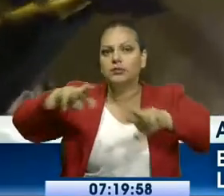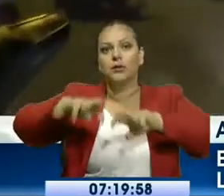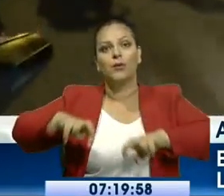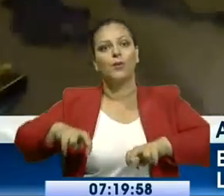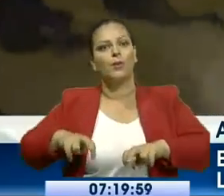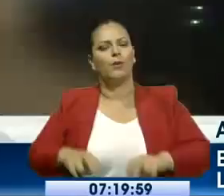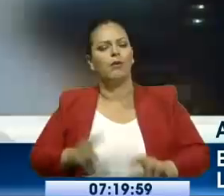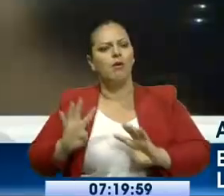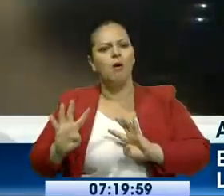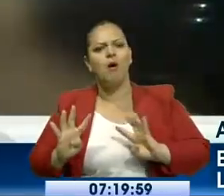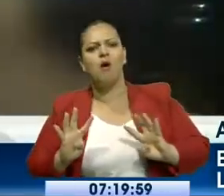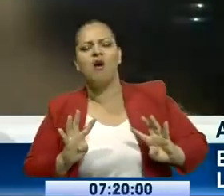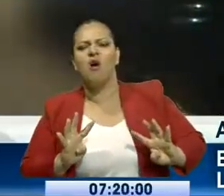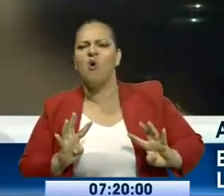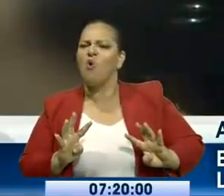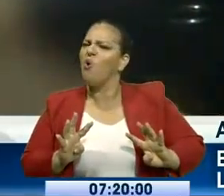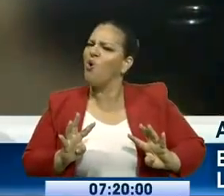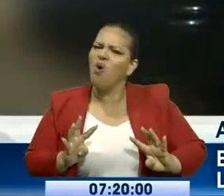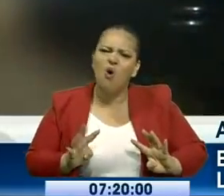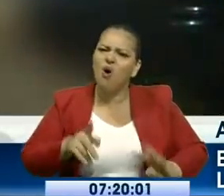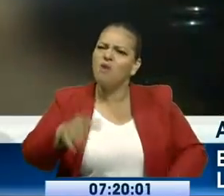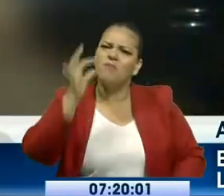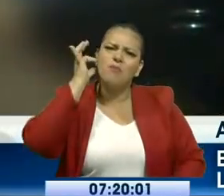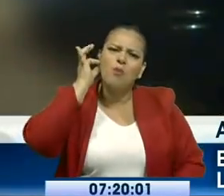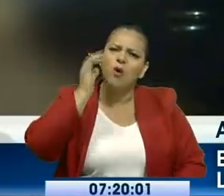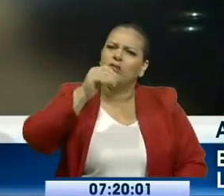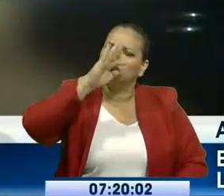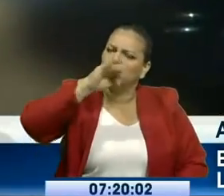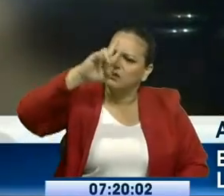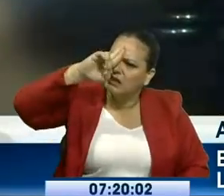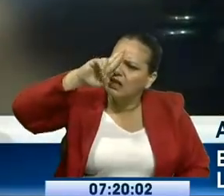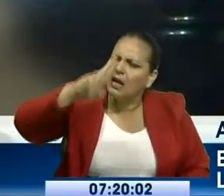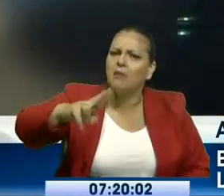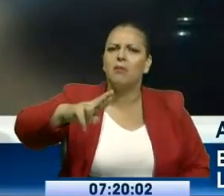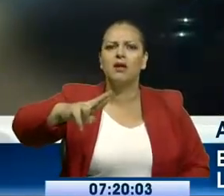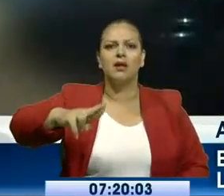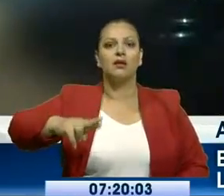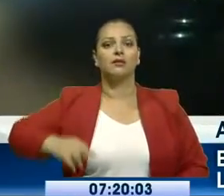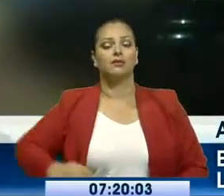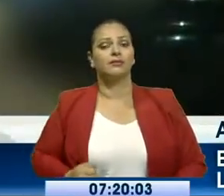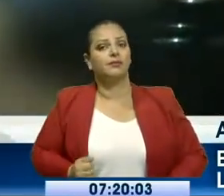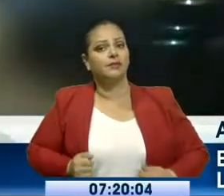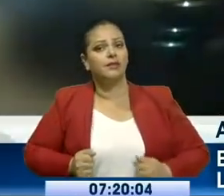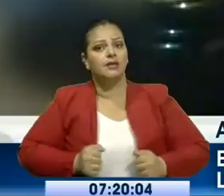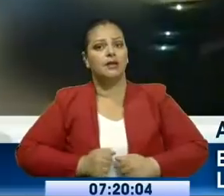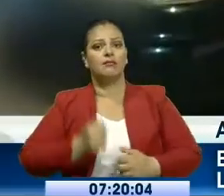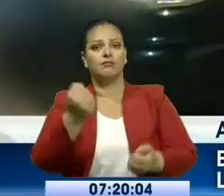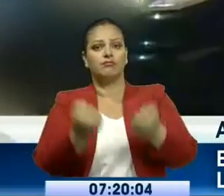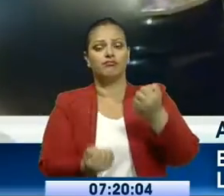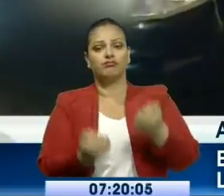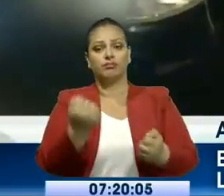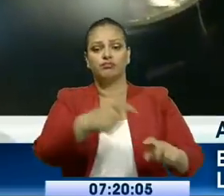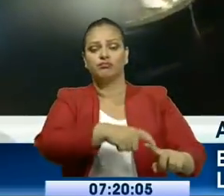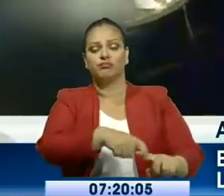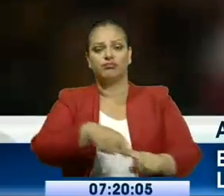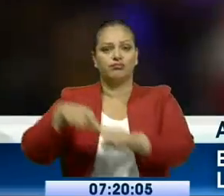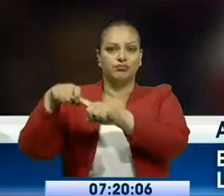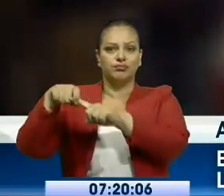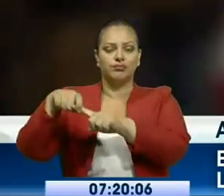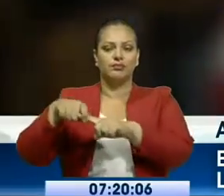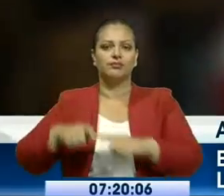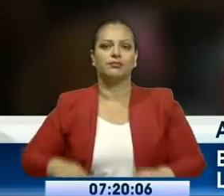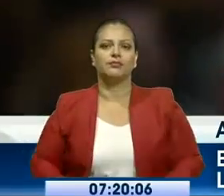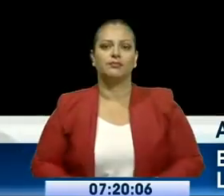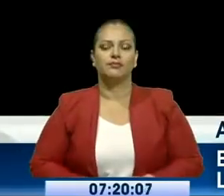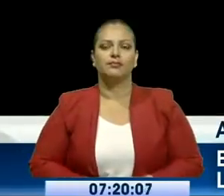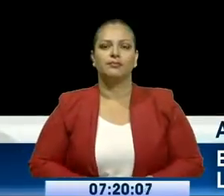indignó a muchos. Durante el procedimiento se identificó alteraciones en el carro. Este vehículo